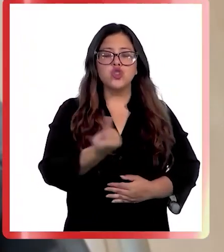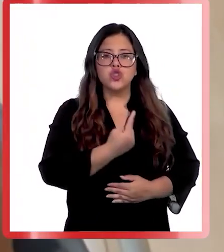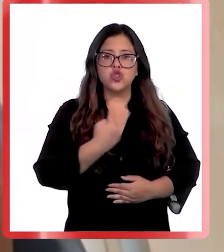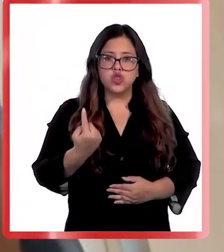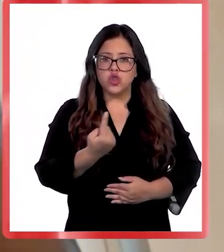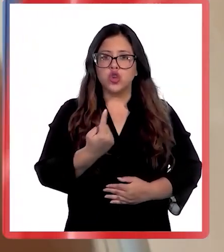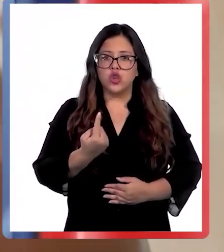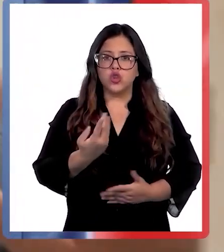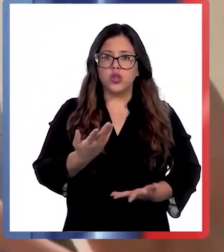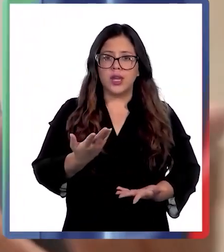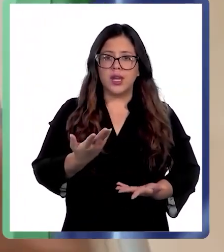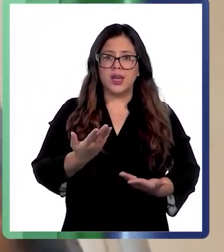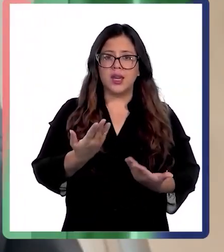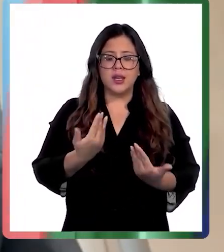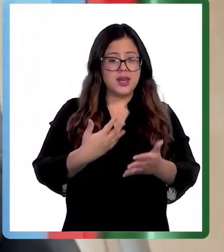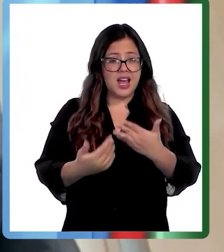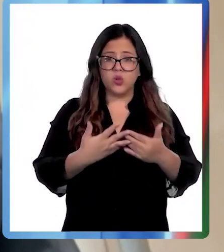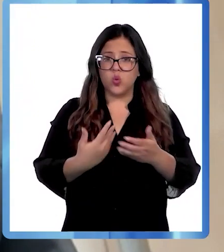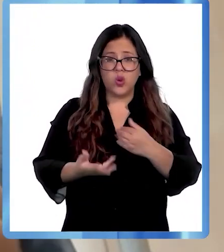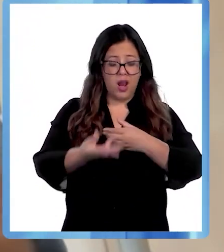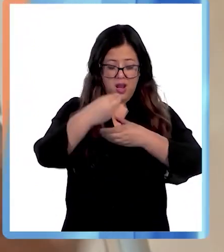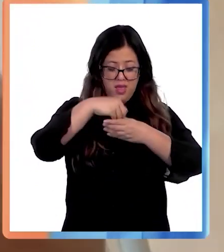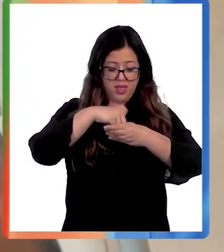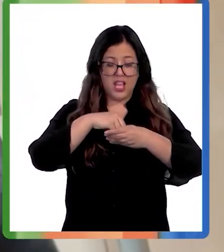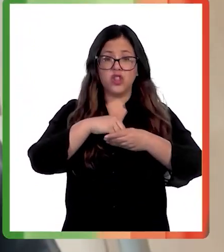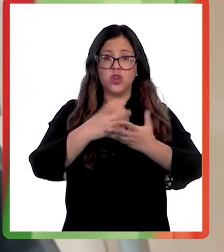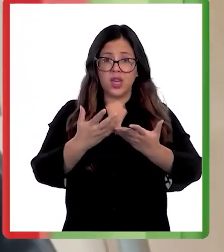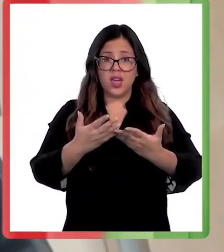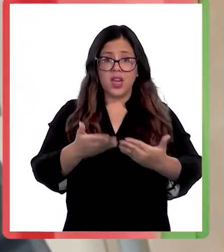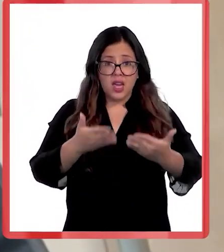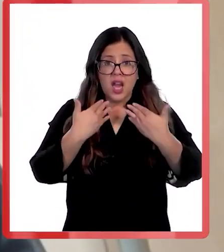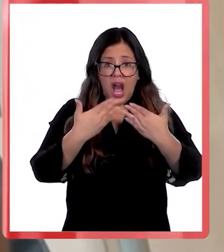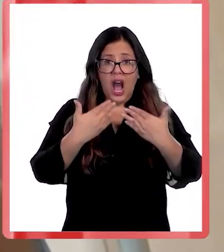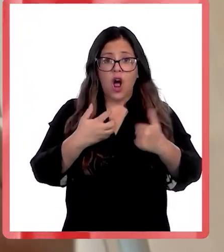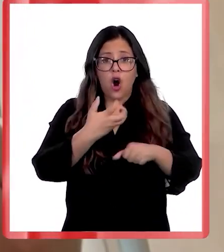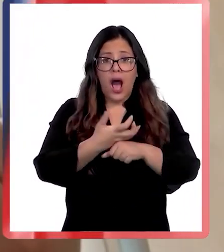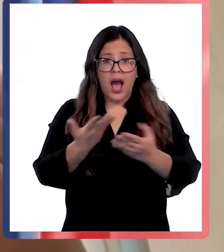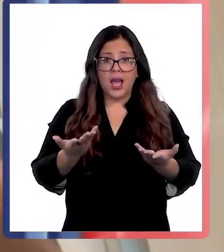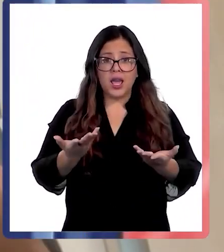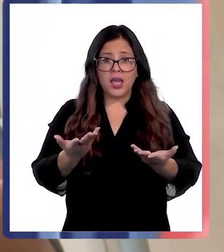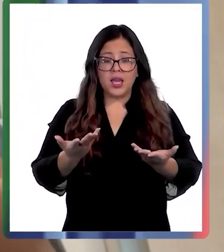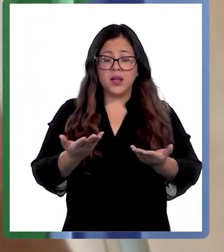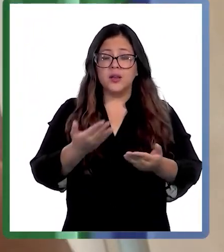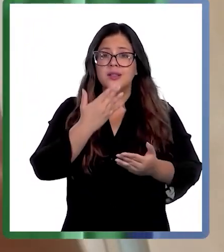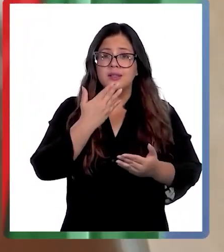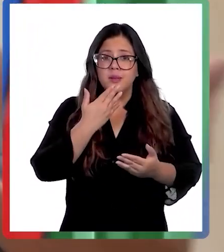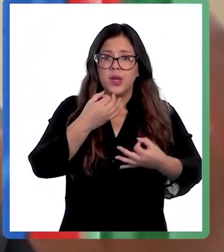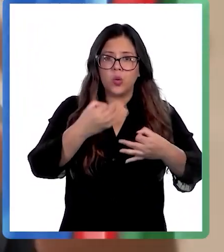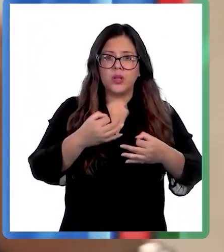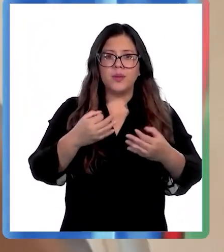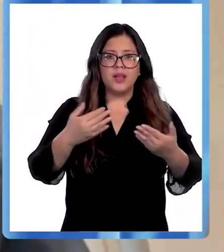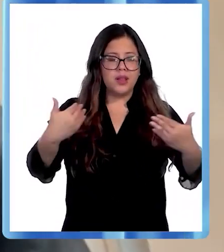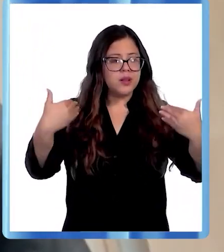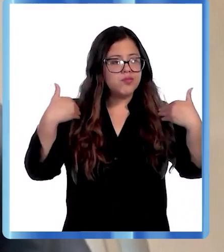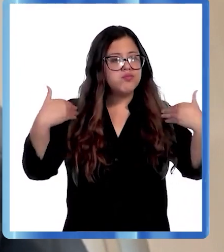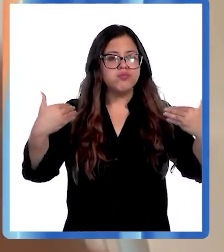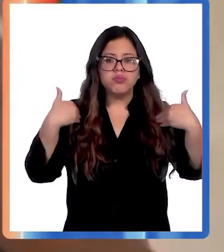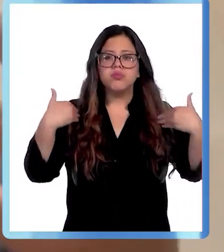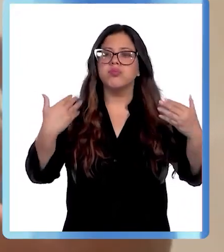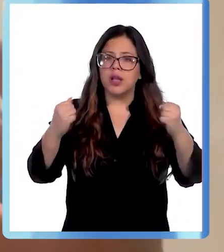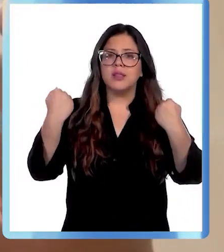un organismo que produce calor de forma natural, por el metabolismo que tenemos o efectivamente cuando realizamos actividad física y ejercicios